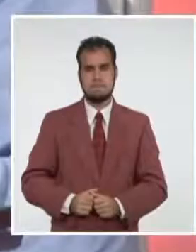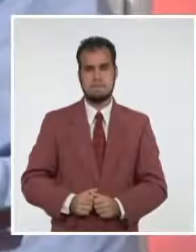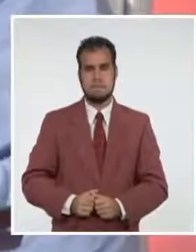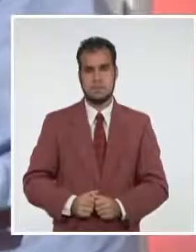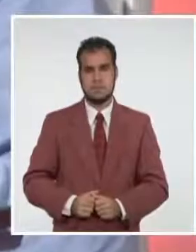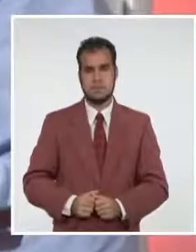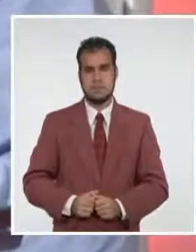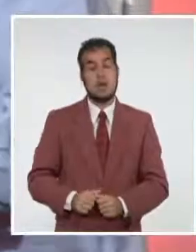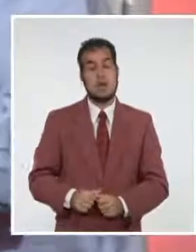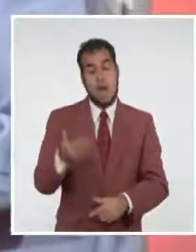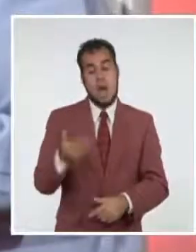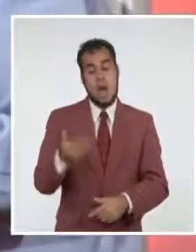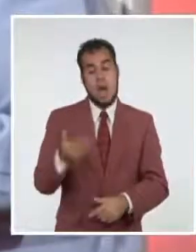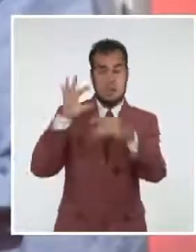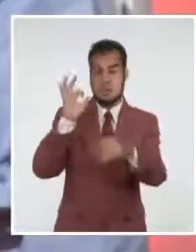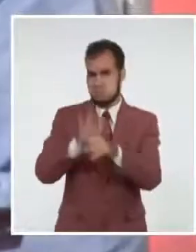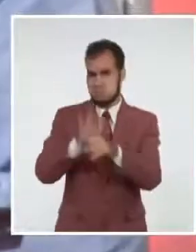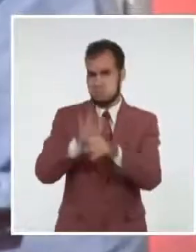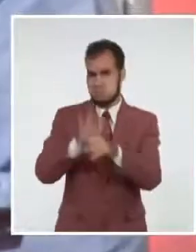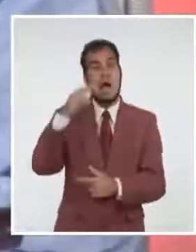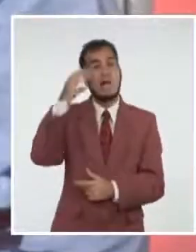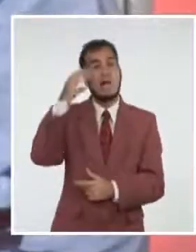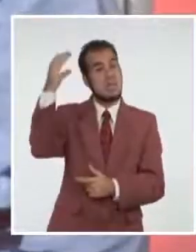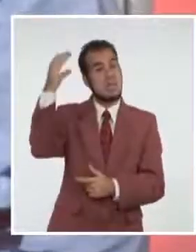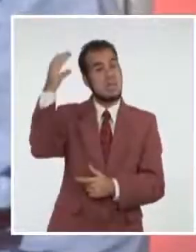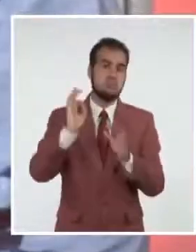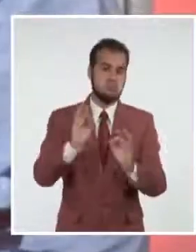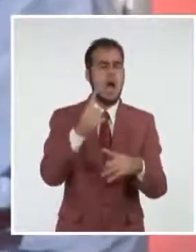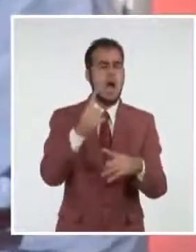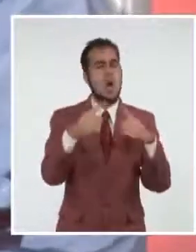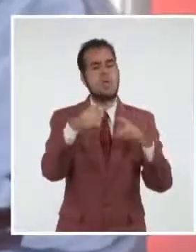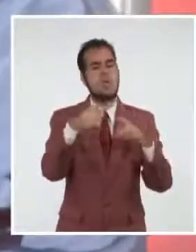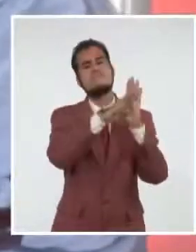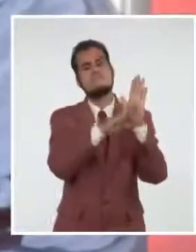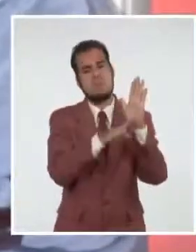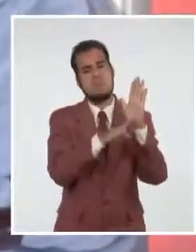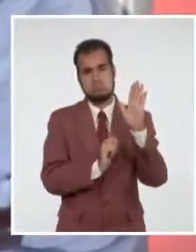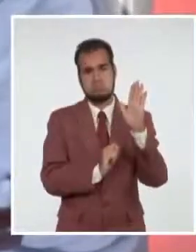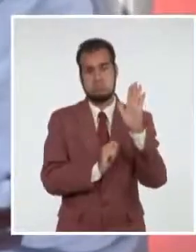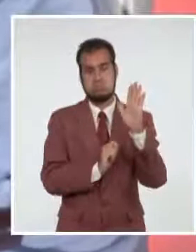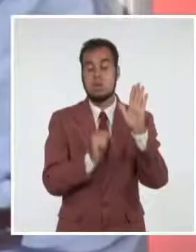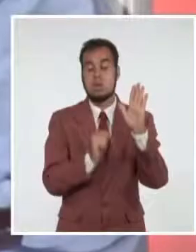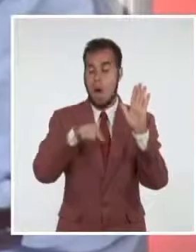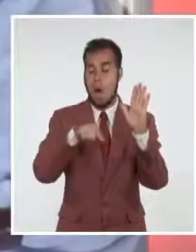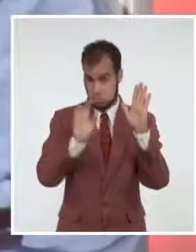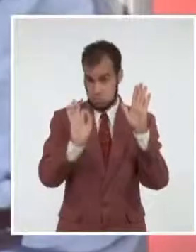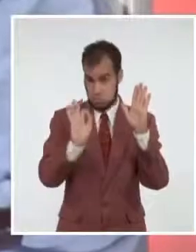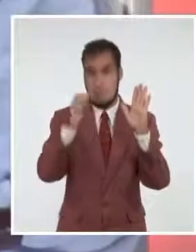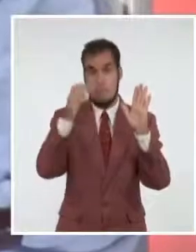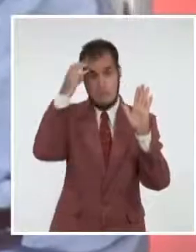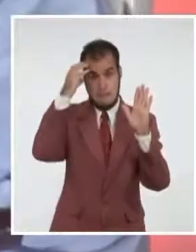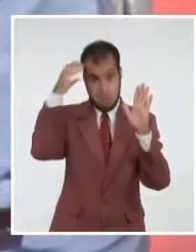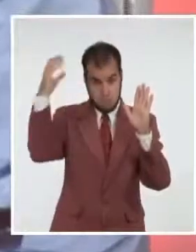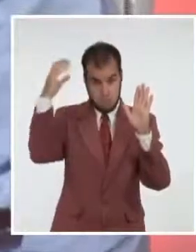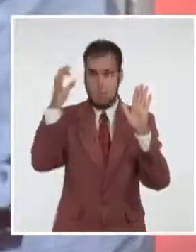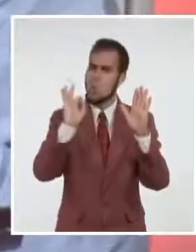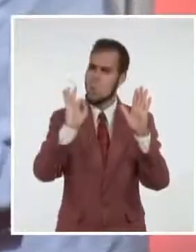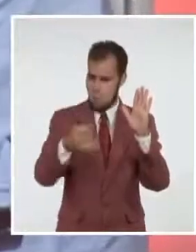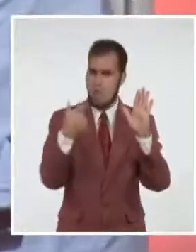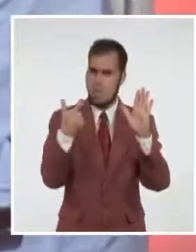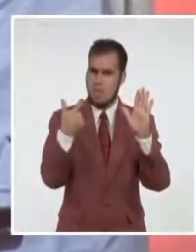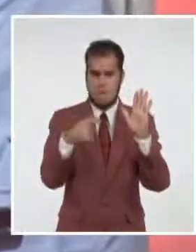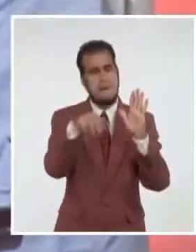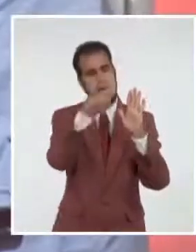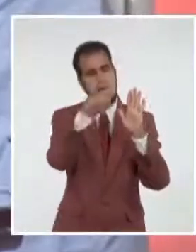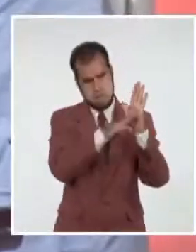muy predominante en un grupo de medidas. Hoy el Estado sigue con ese papel, pero indiscutiblemente la